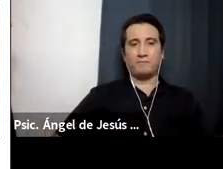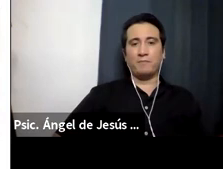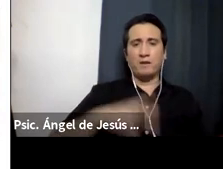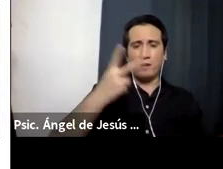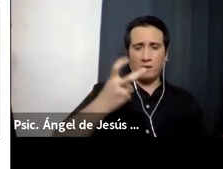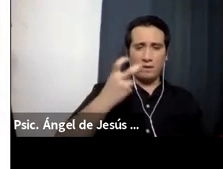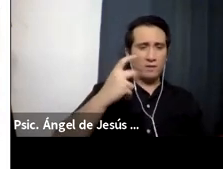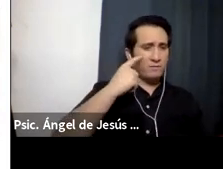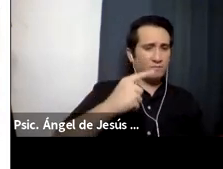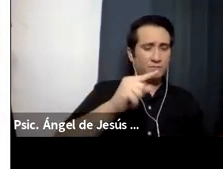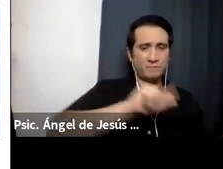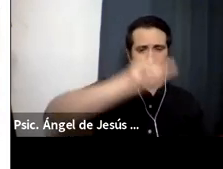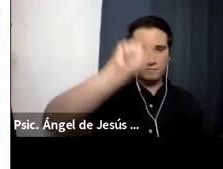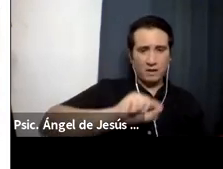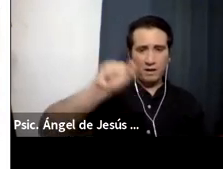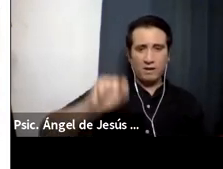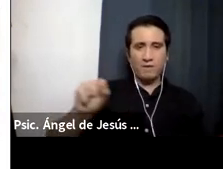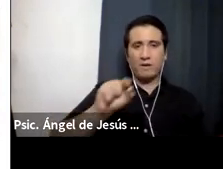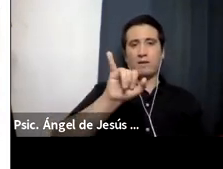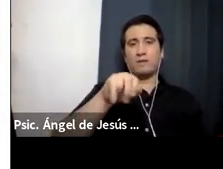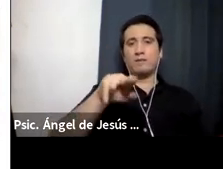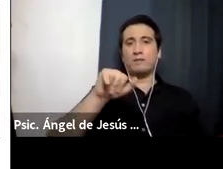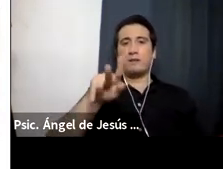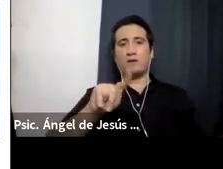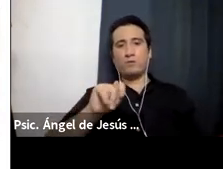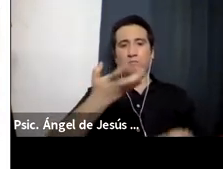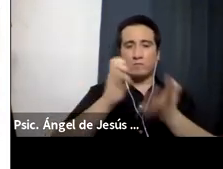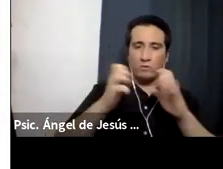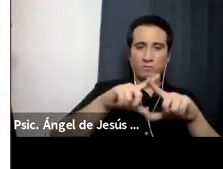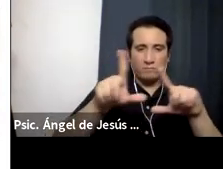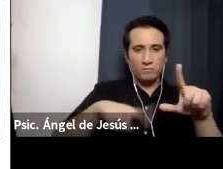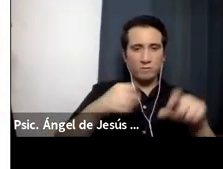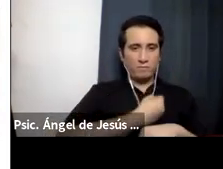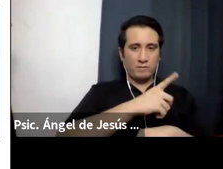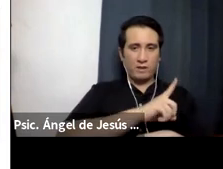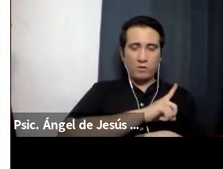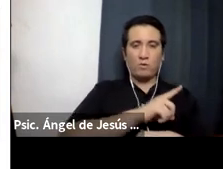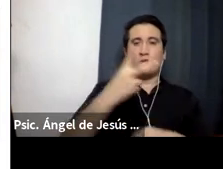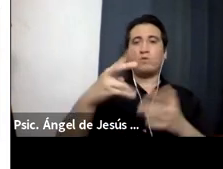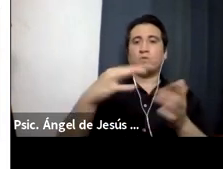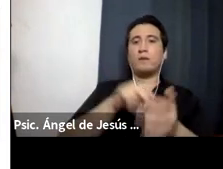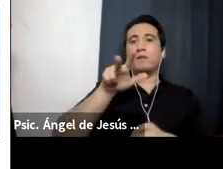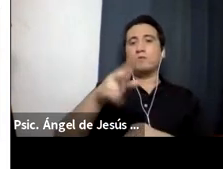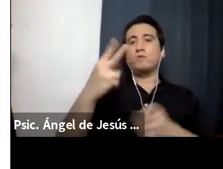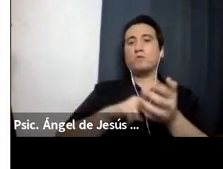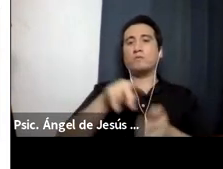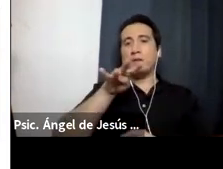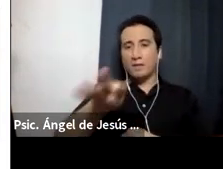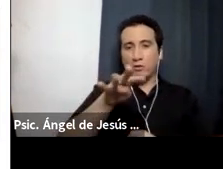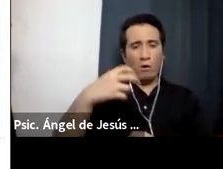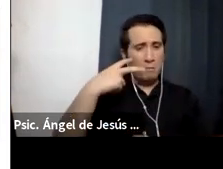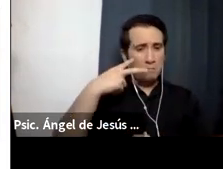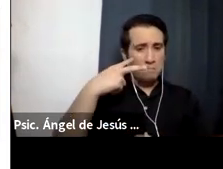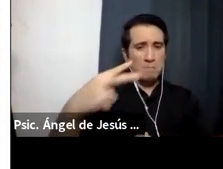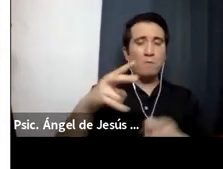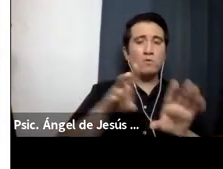que nos presenta la ENSANUD, que es la Encuesta Nacional de Salud y Nutrición, en su versión más reciente, 2018-2019, vemos cómo